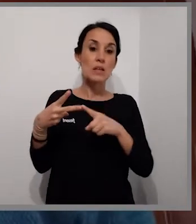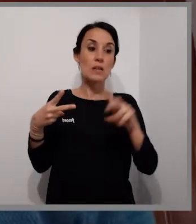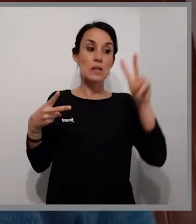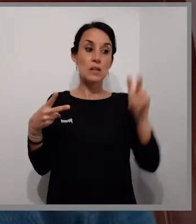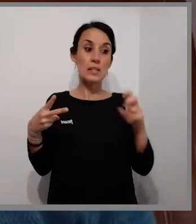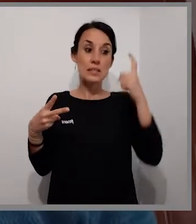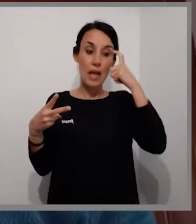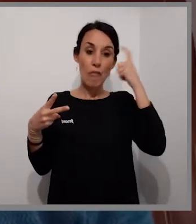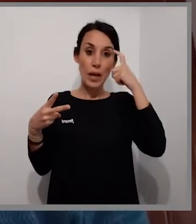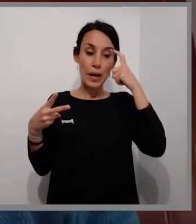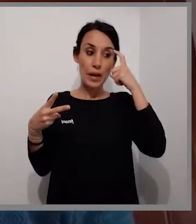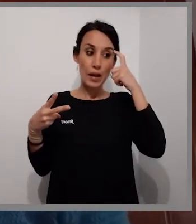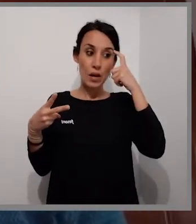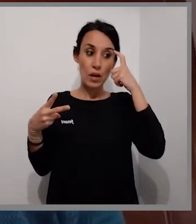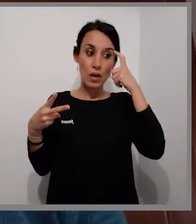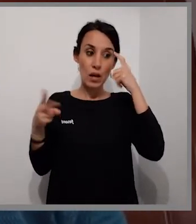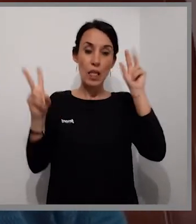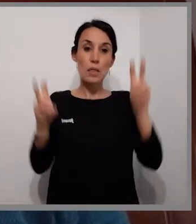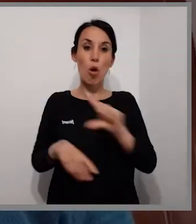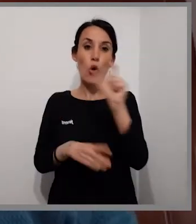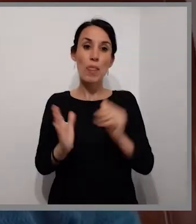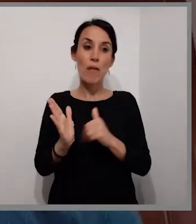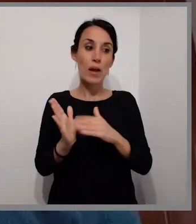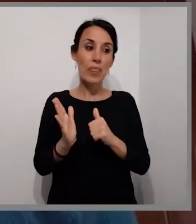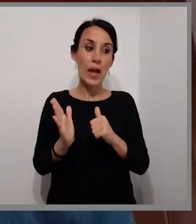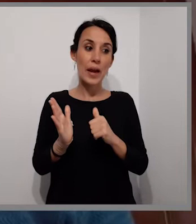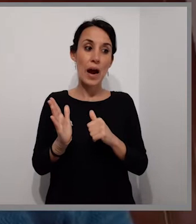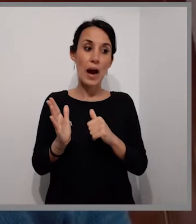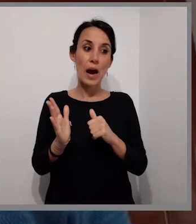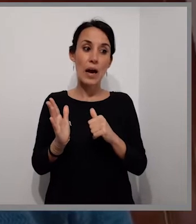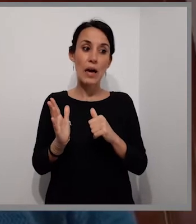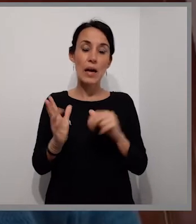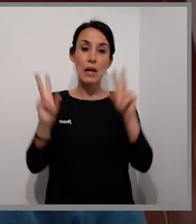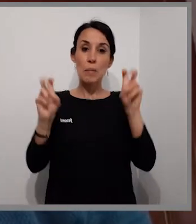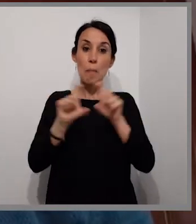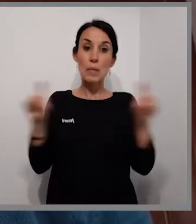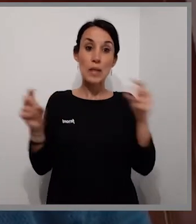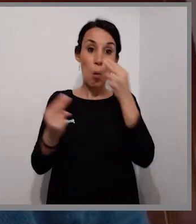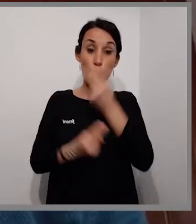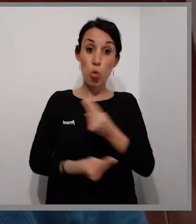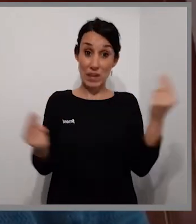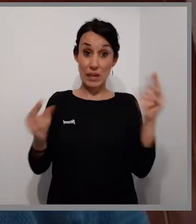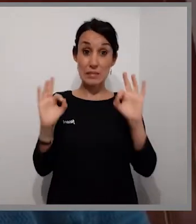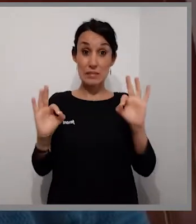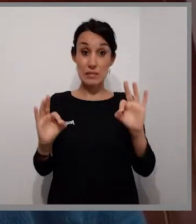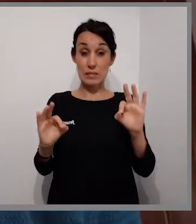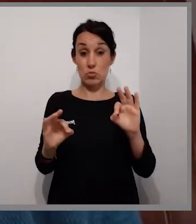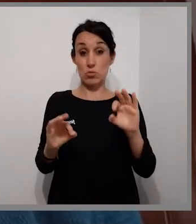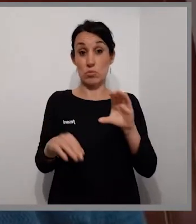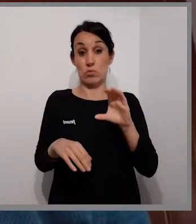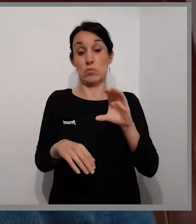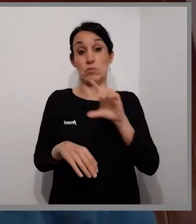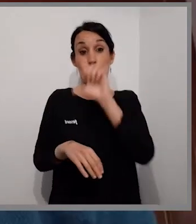lado, saber en cuanto a la comunidad valenciana, ¿por qué las empresas públicas de la